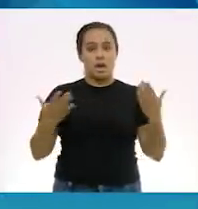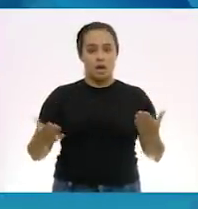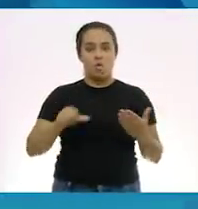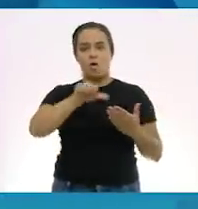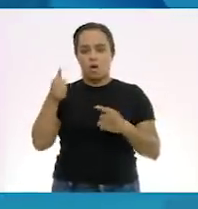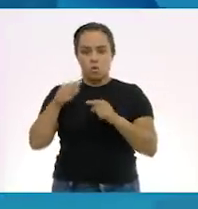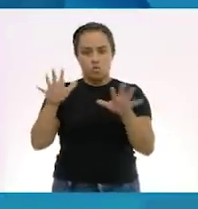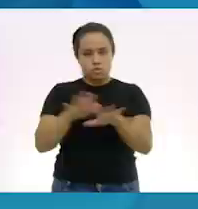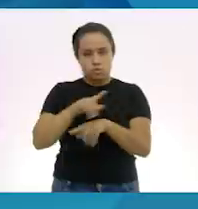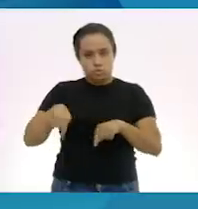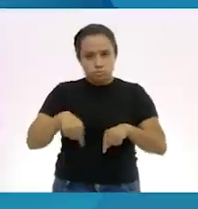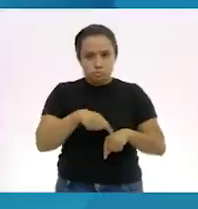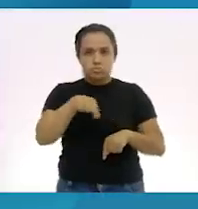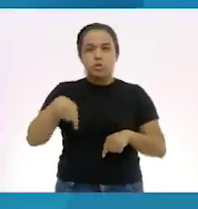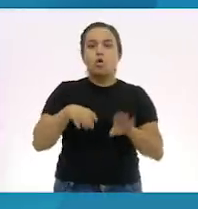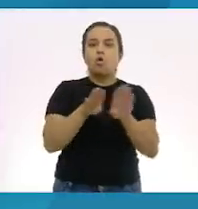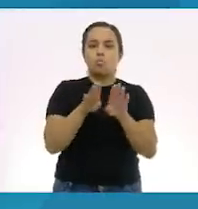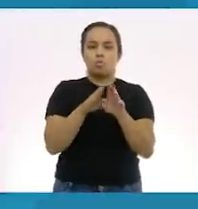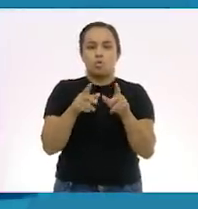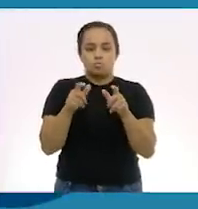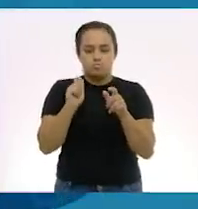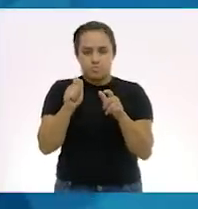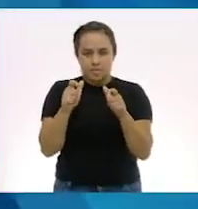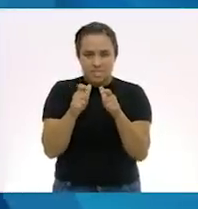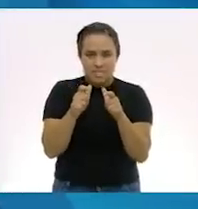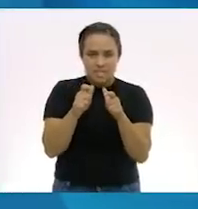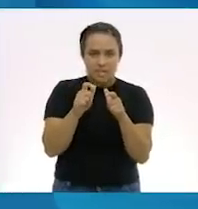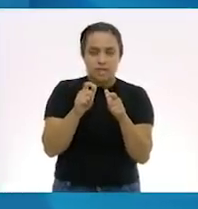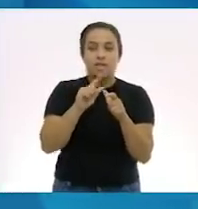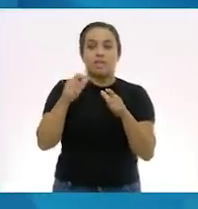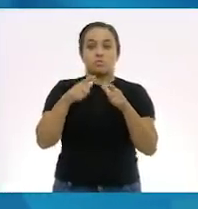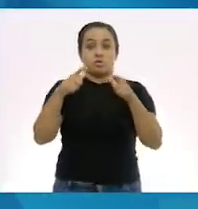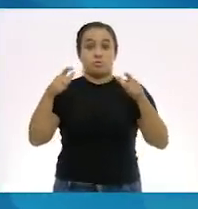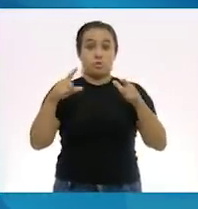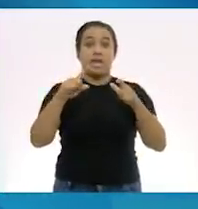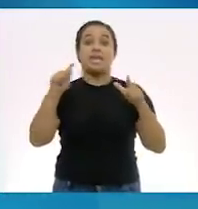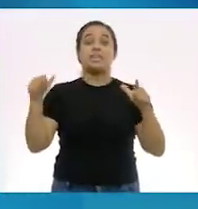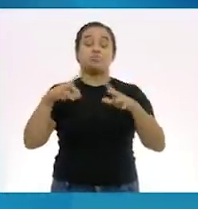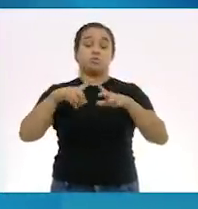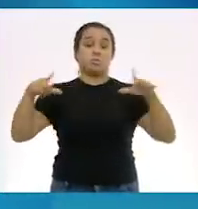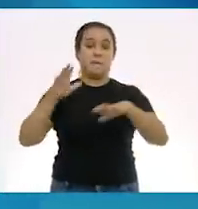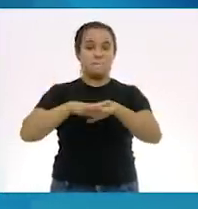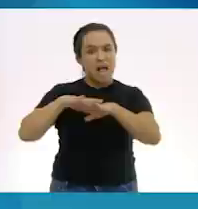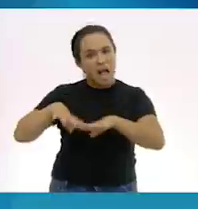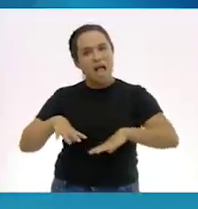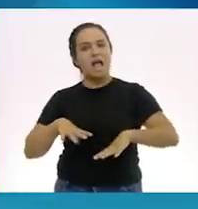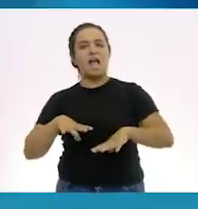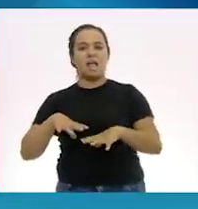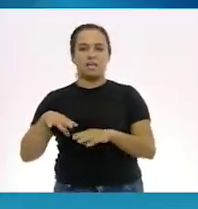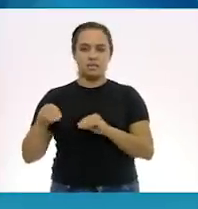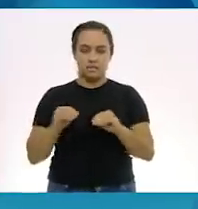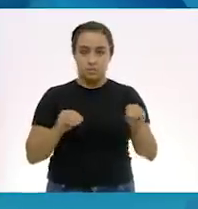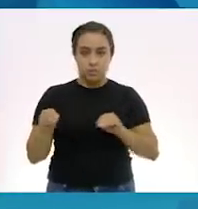y atrás. Perfecto, lo están haciendo muy bien. Ahora vamos a hacer